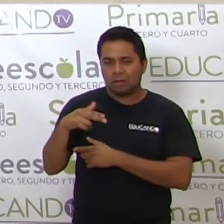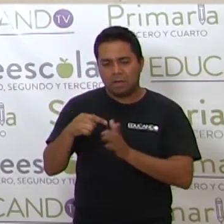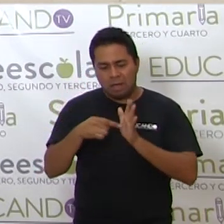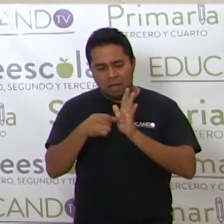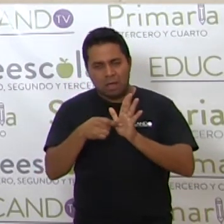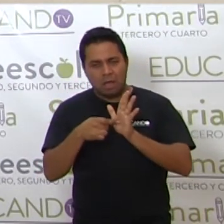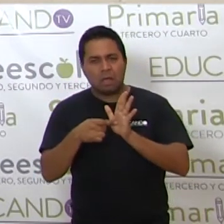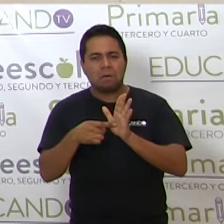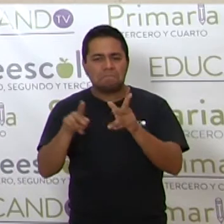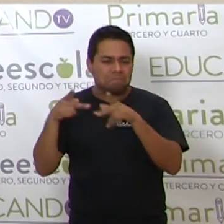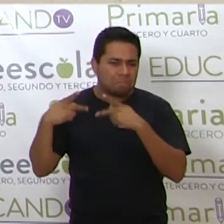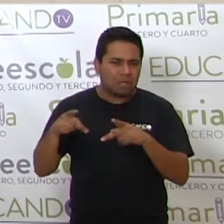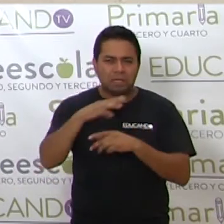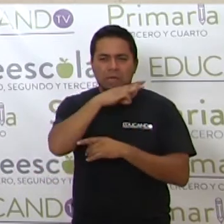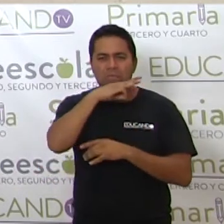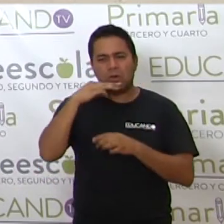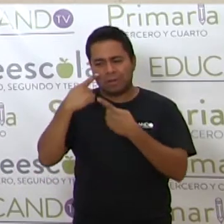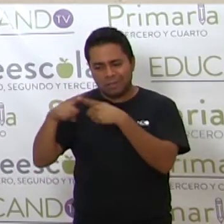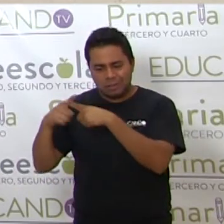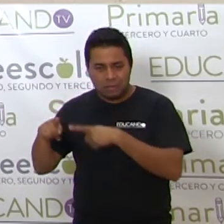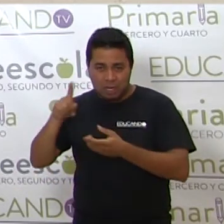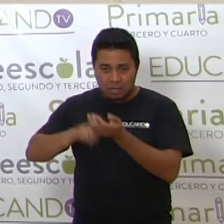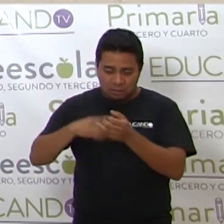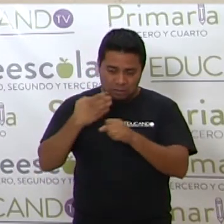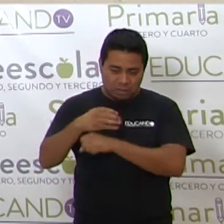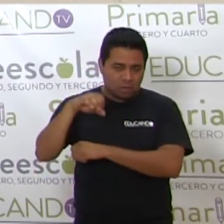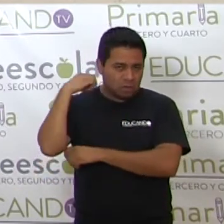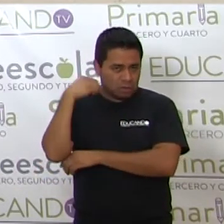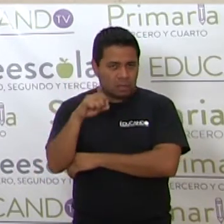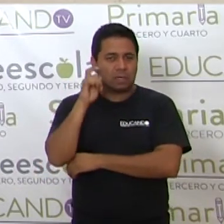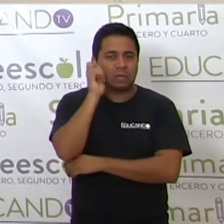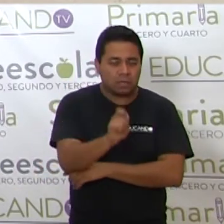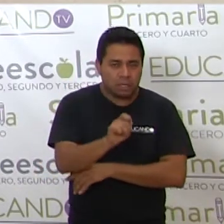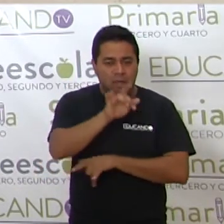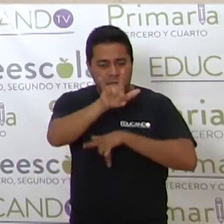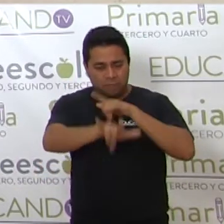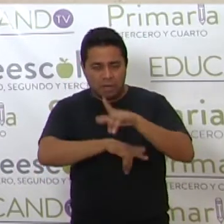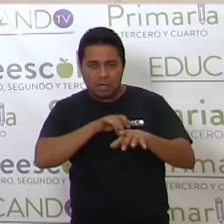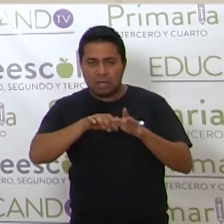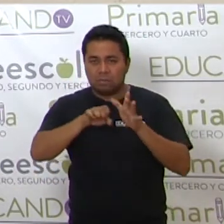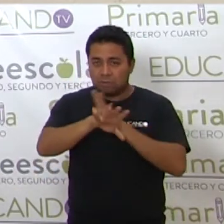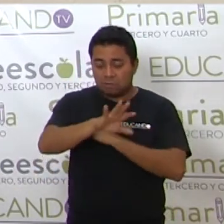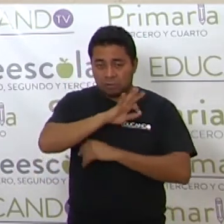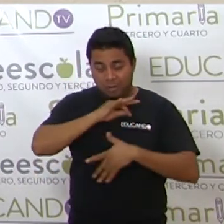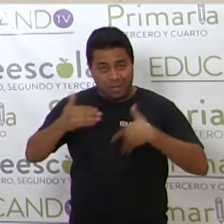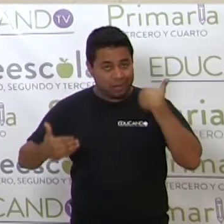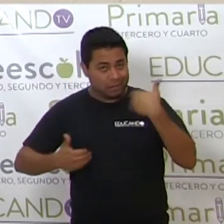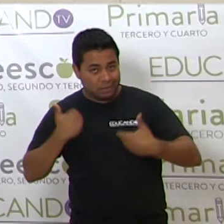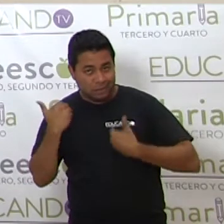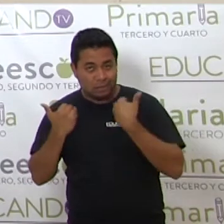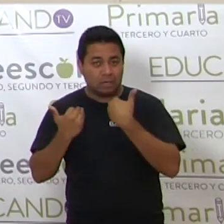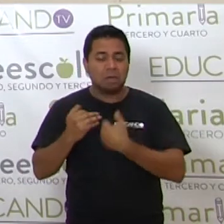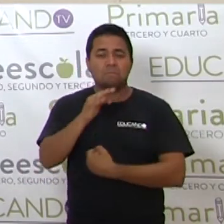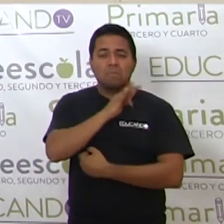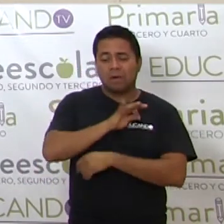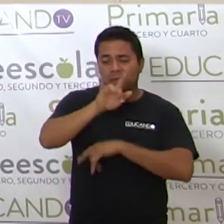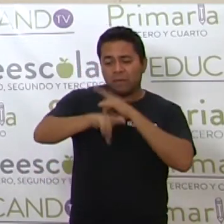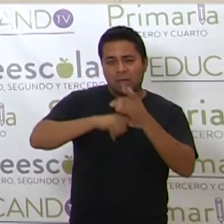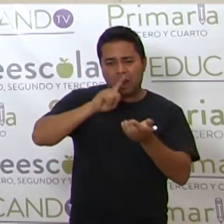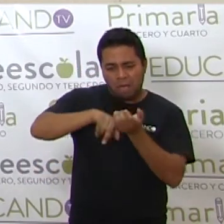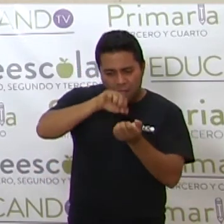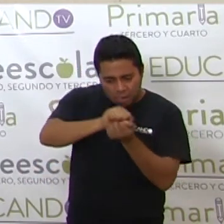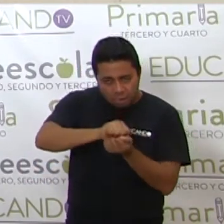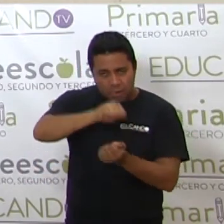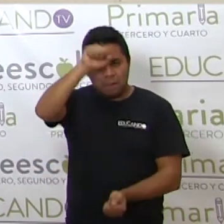que hay en guaje entonces las ferias nos permiten aparte de divertirnos conocer en nuestra